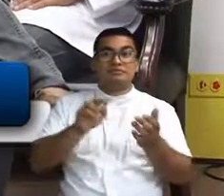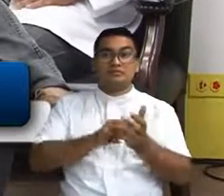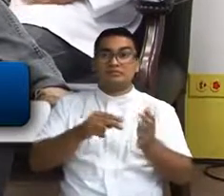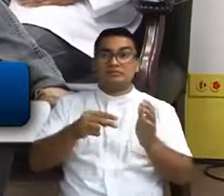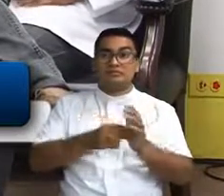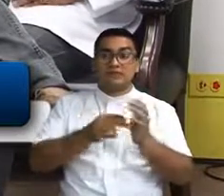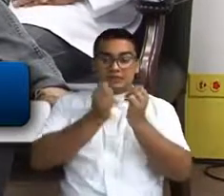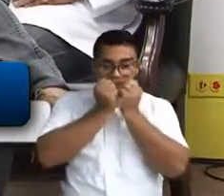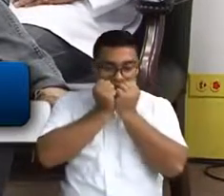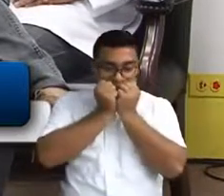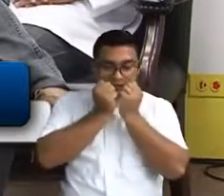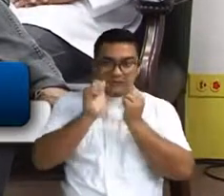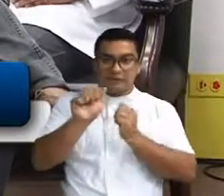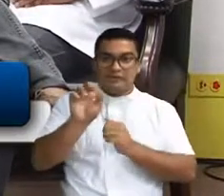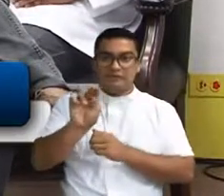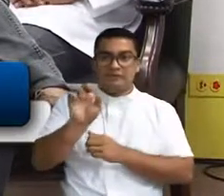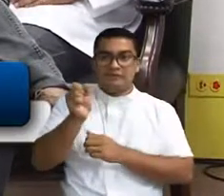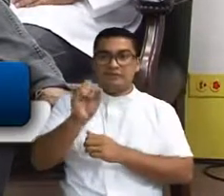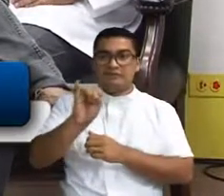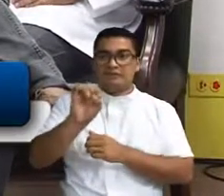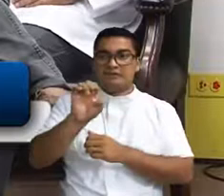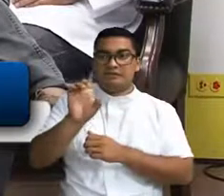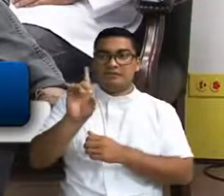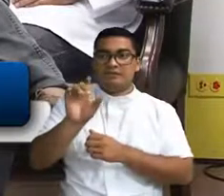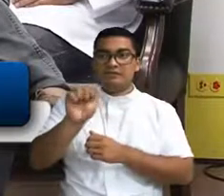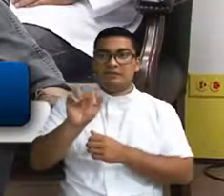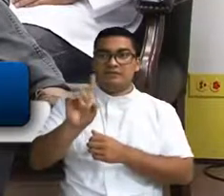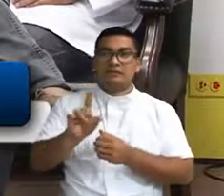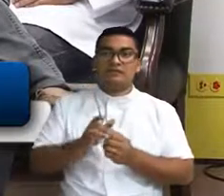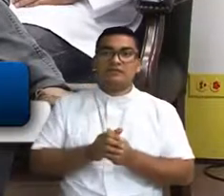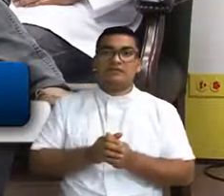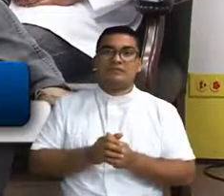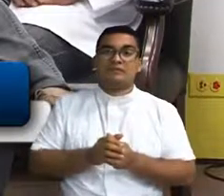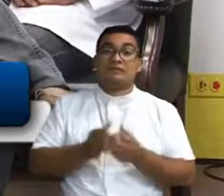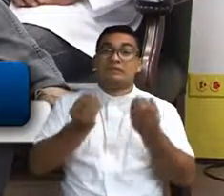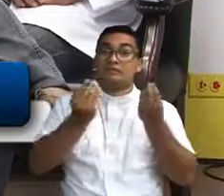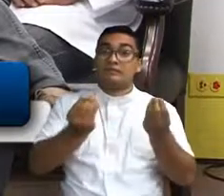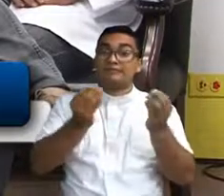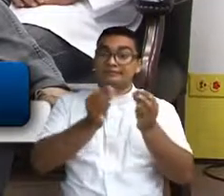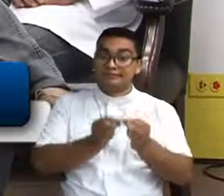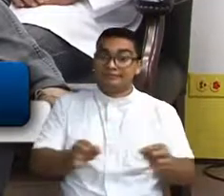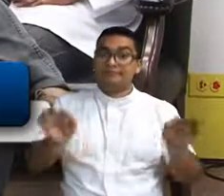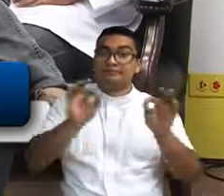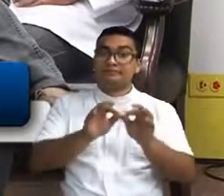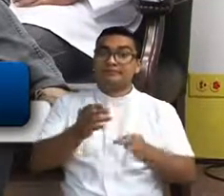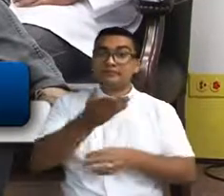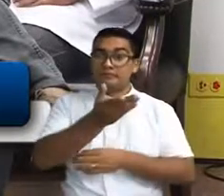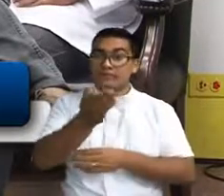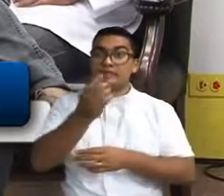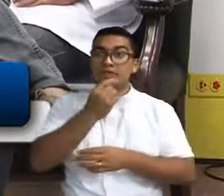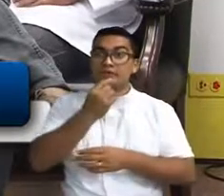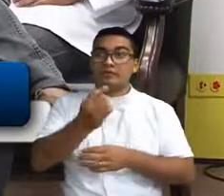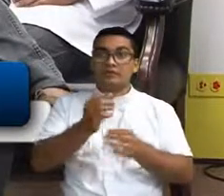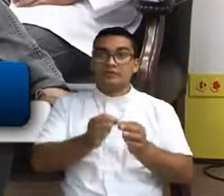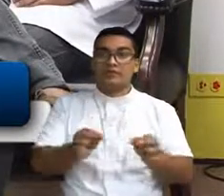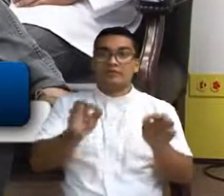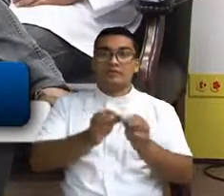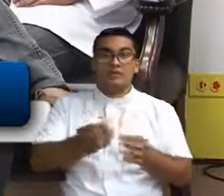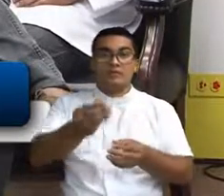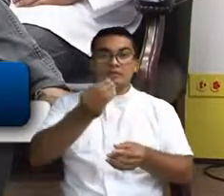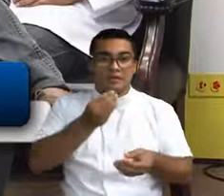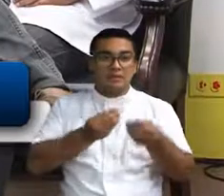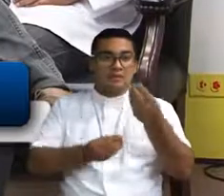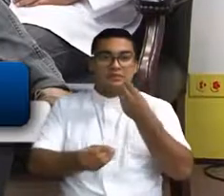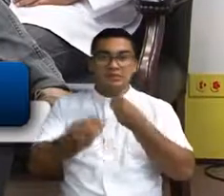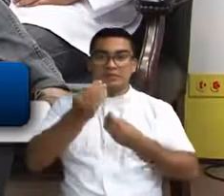de ansiedad. Inclusive aquí nosotros lo vemos, algo muy importante que usted recalcó es cuando comen mucho, que